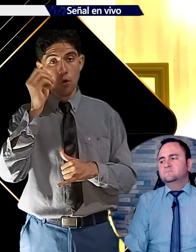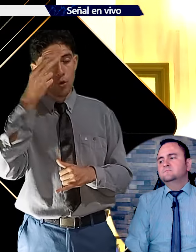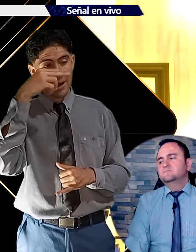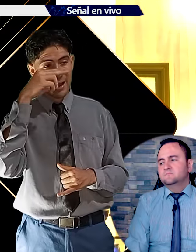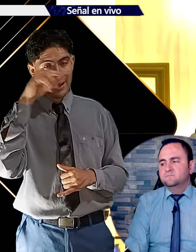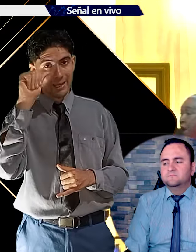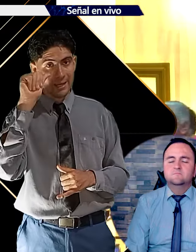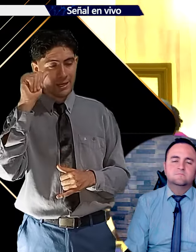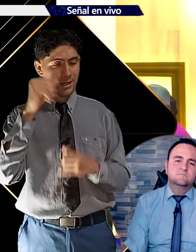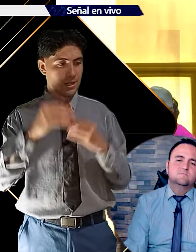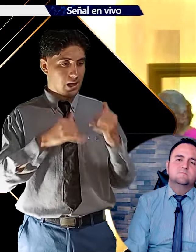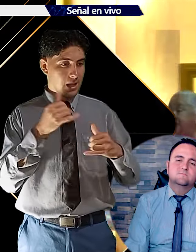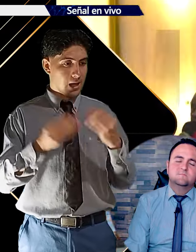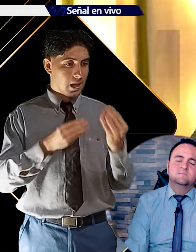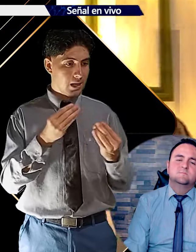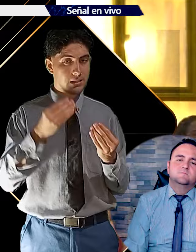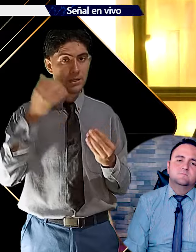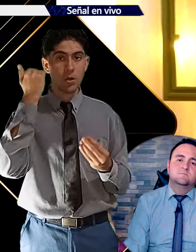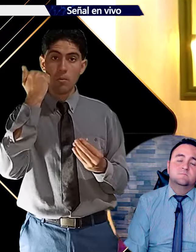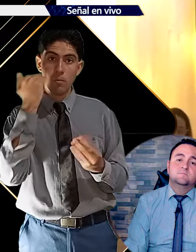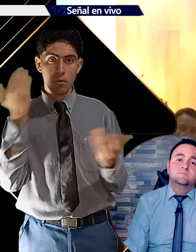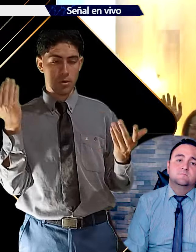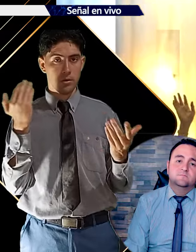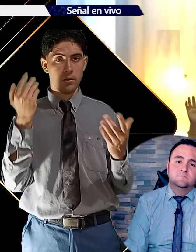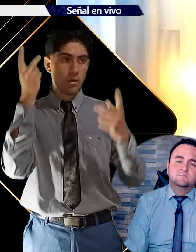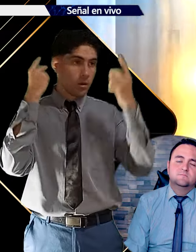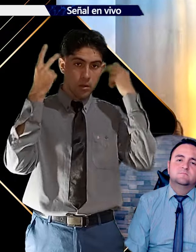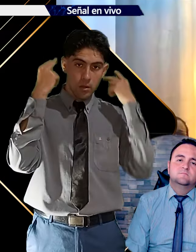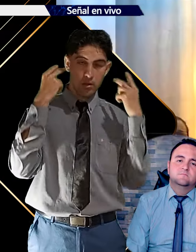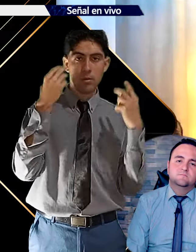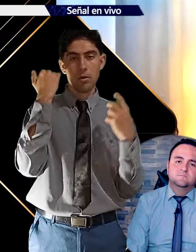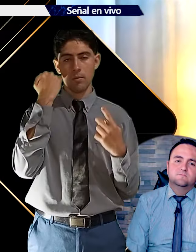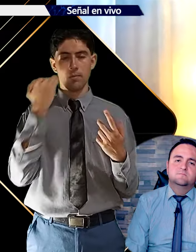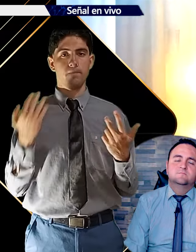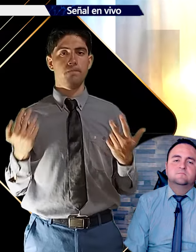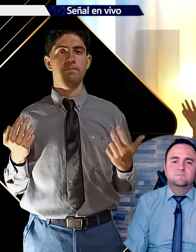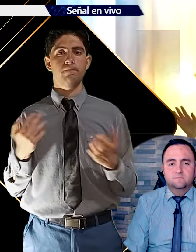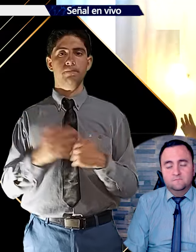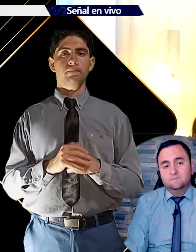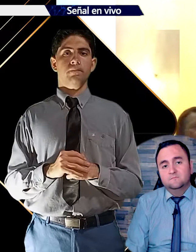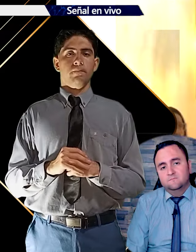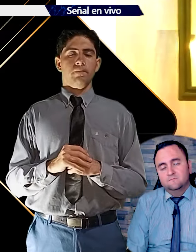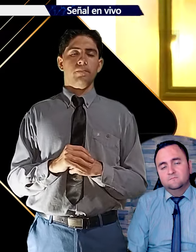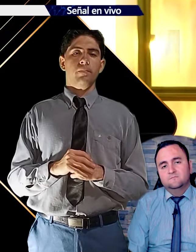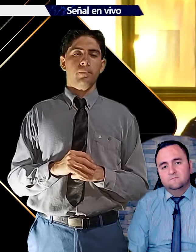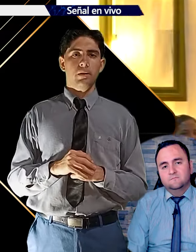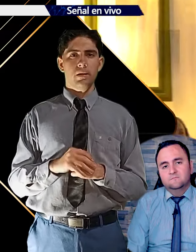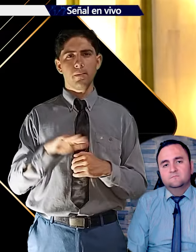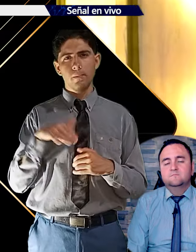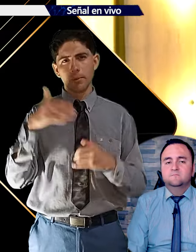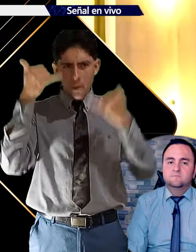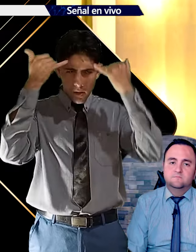tú eres un varón, tú eres, y tú haces ese trabajo, el diablo no te va.